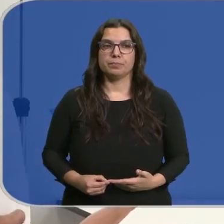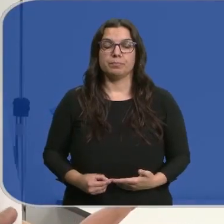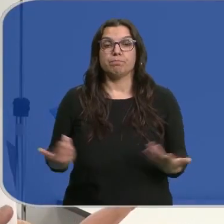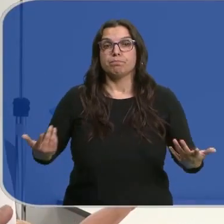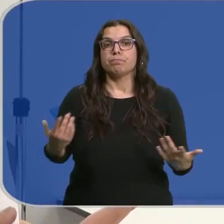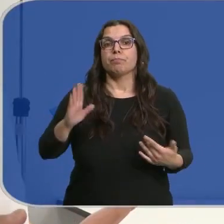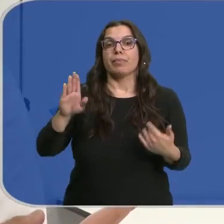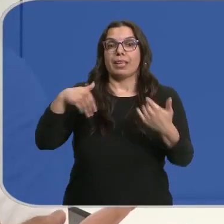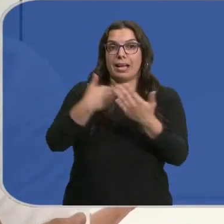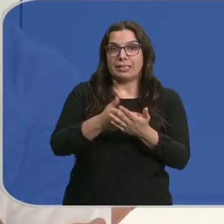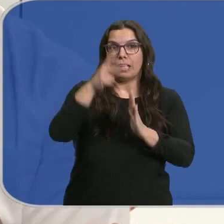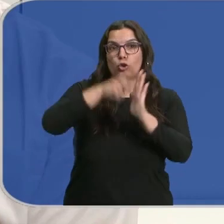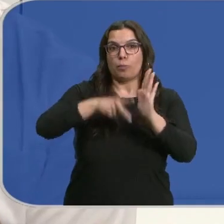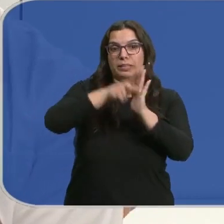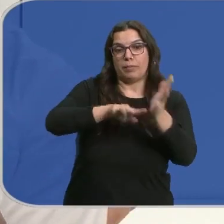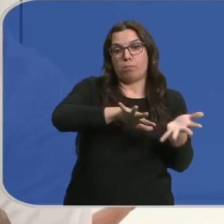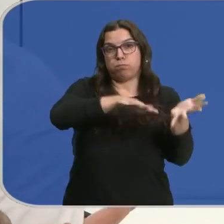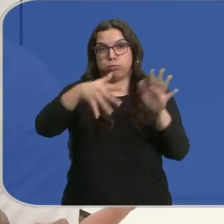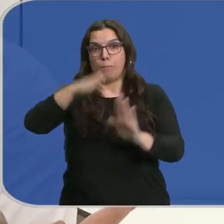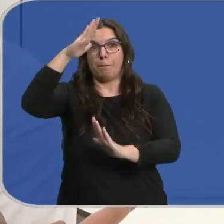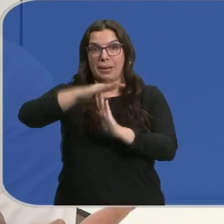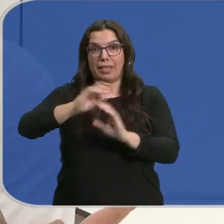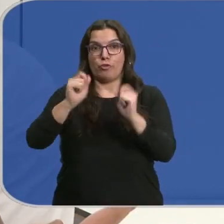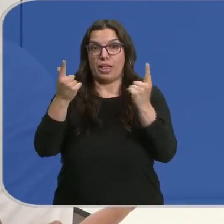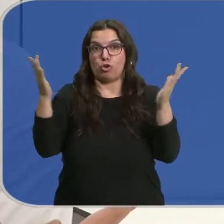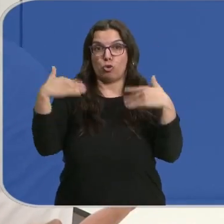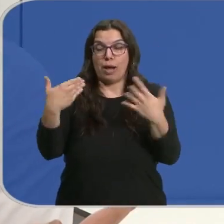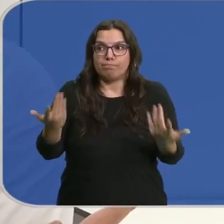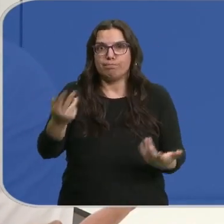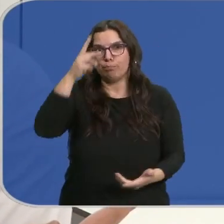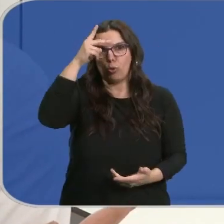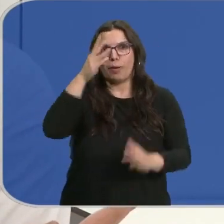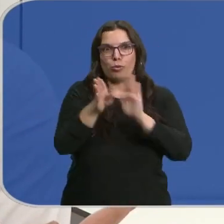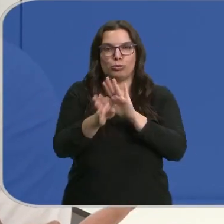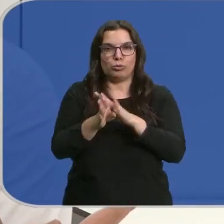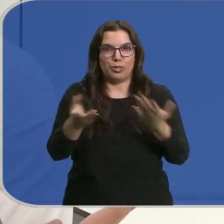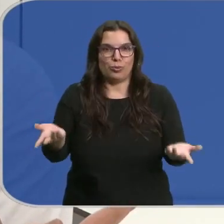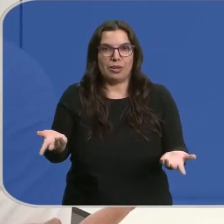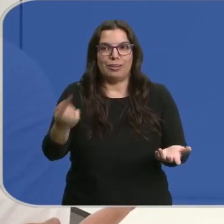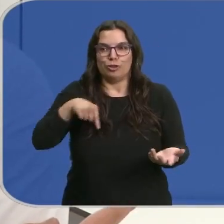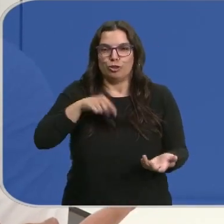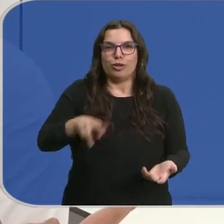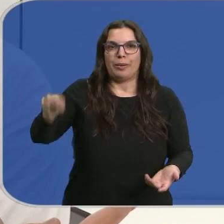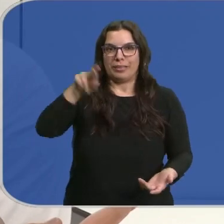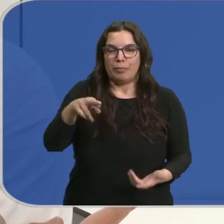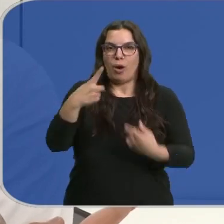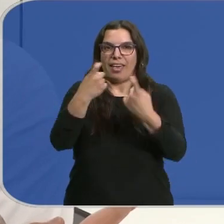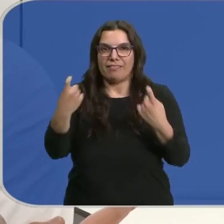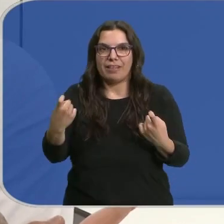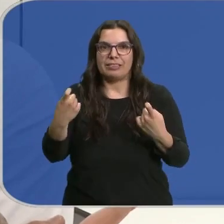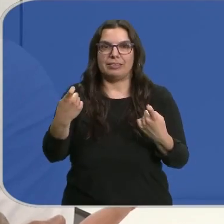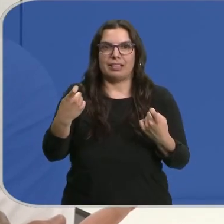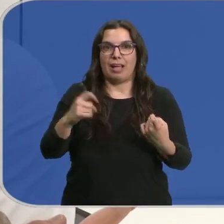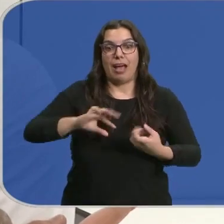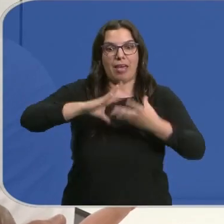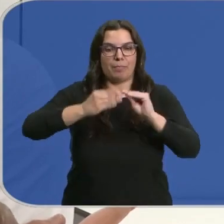Pero hasta que no haya un desarrollo normativo que lo paralice, evidentemente la preocupación la seguimos teniendo y seguimos insistiendo en que es necesario